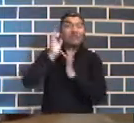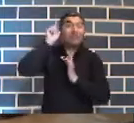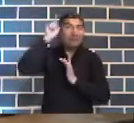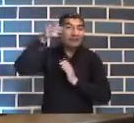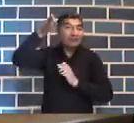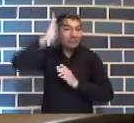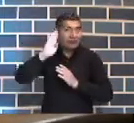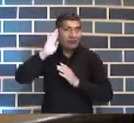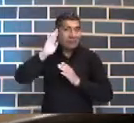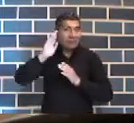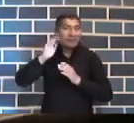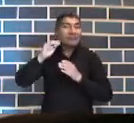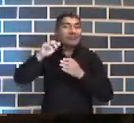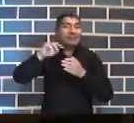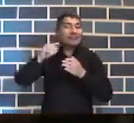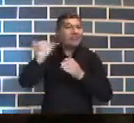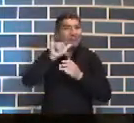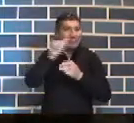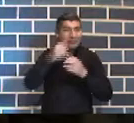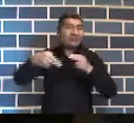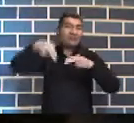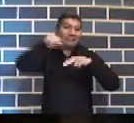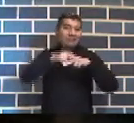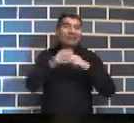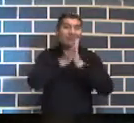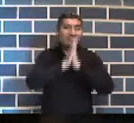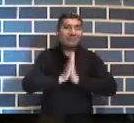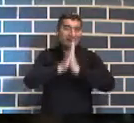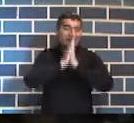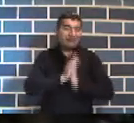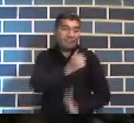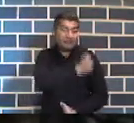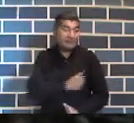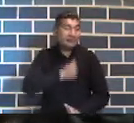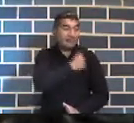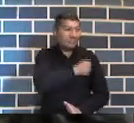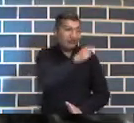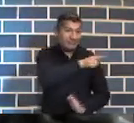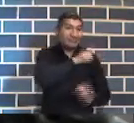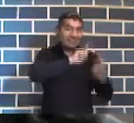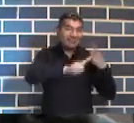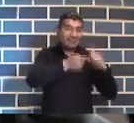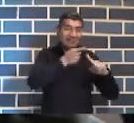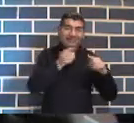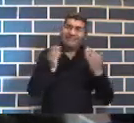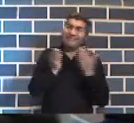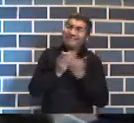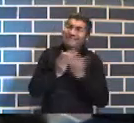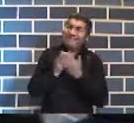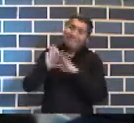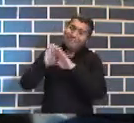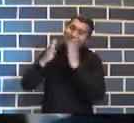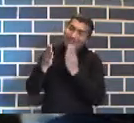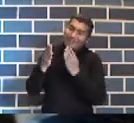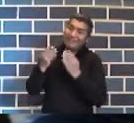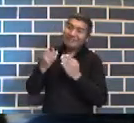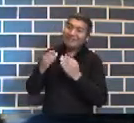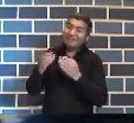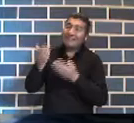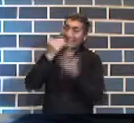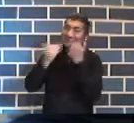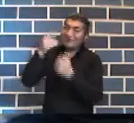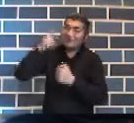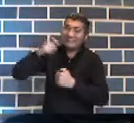es parte de la oración es la actitud del amigo que insiste para que se le abran la puerta para recibir